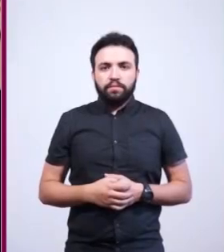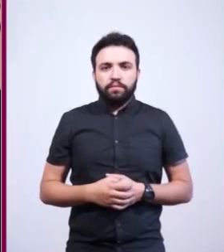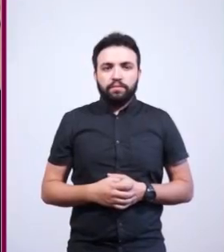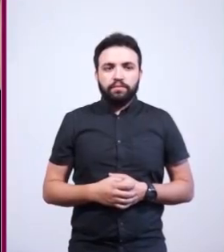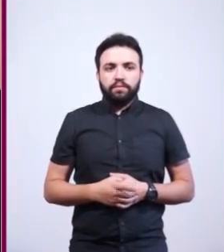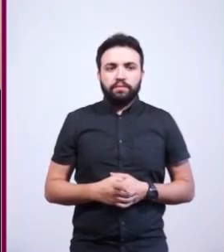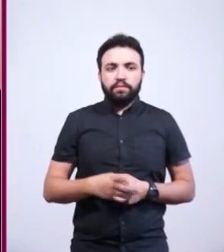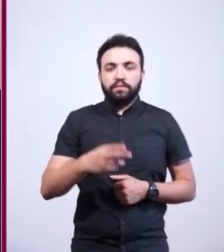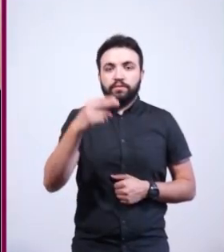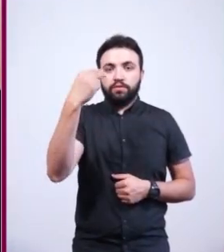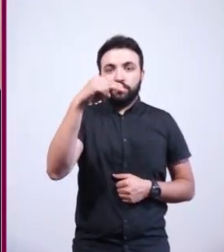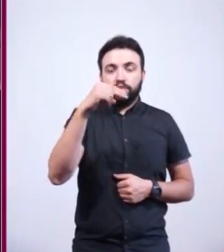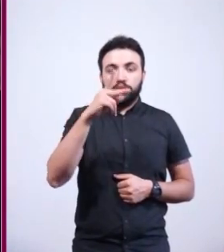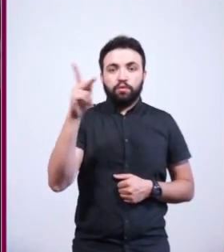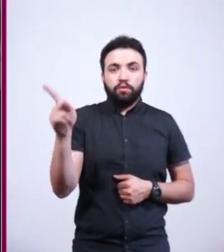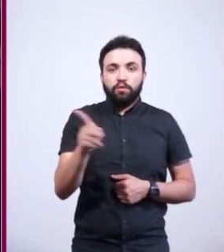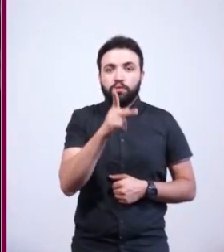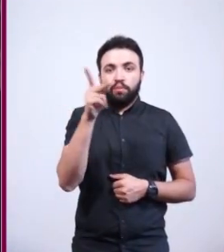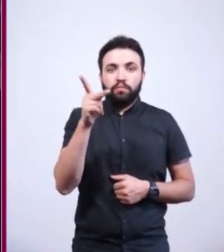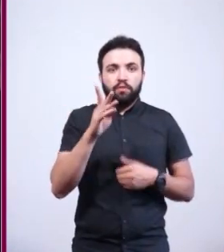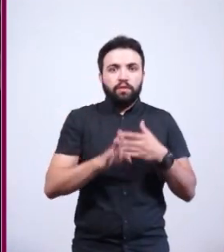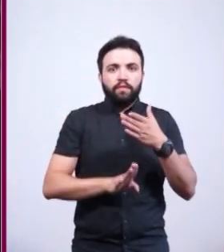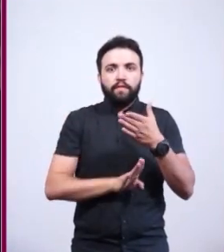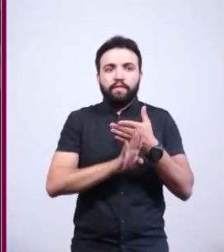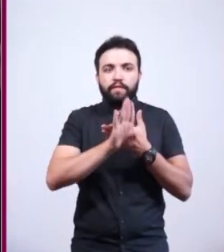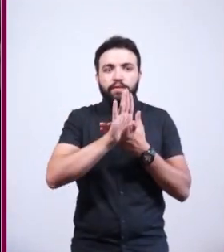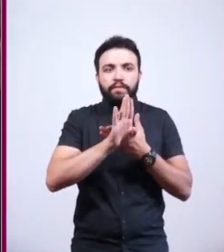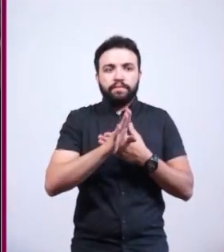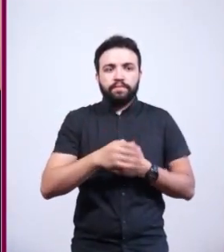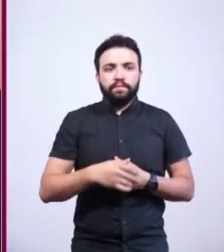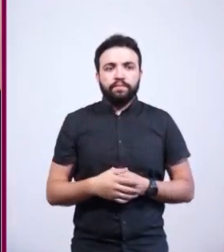Y lo llaman el pueblo fantasma.